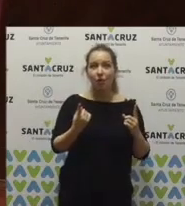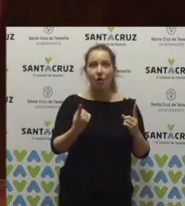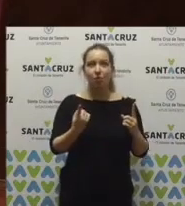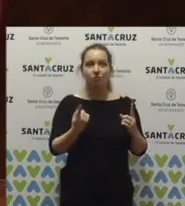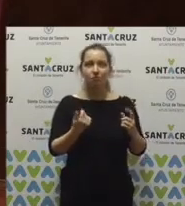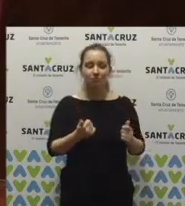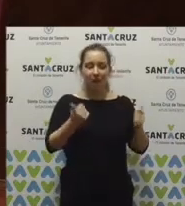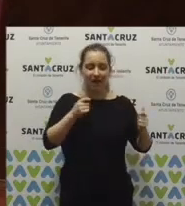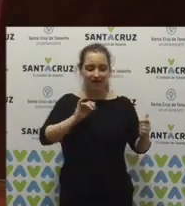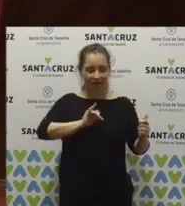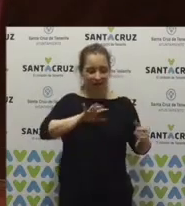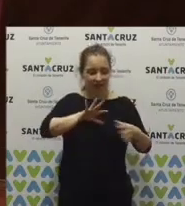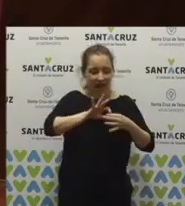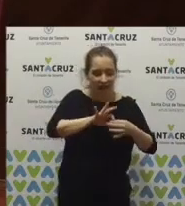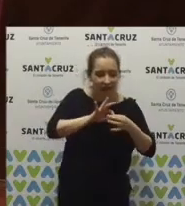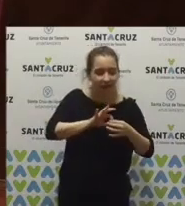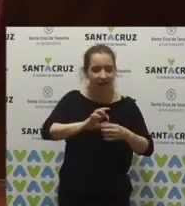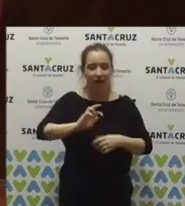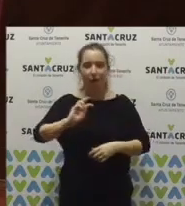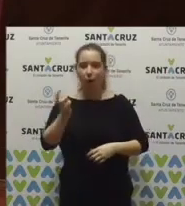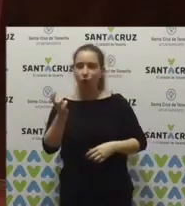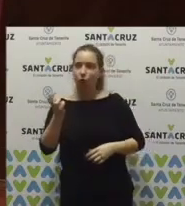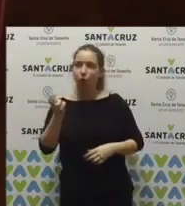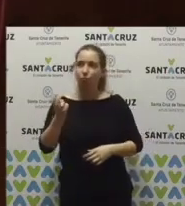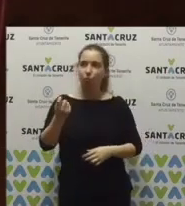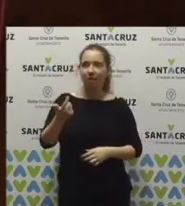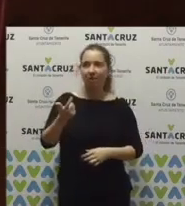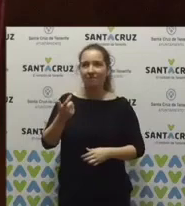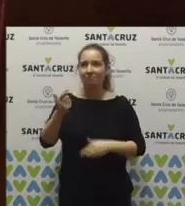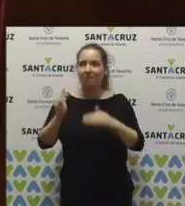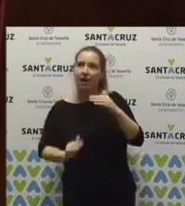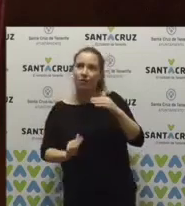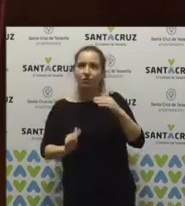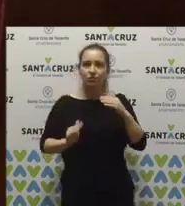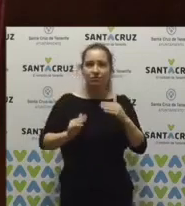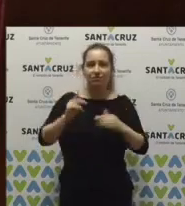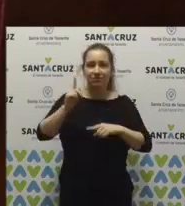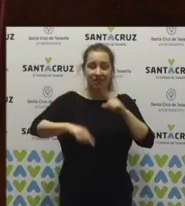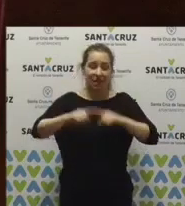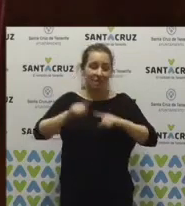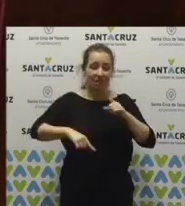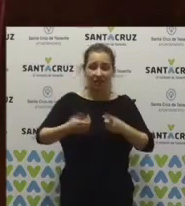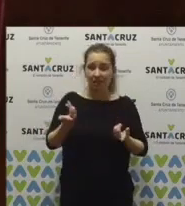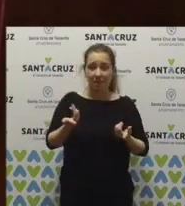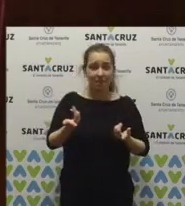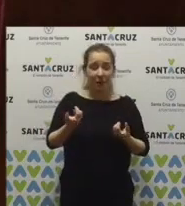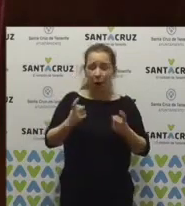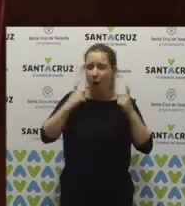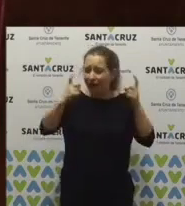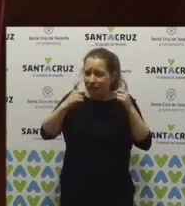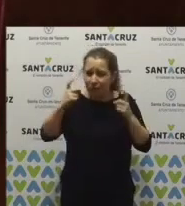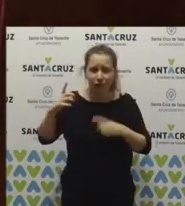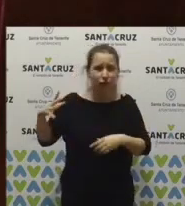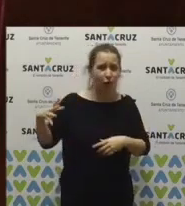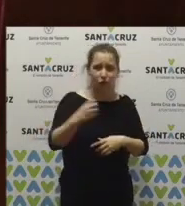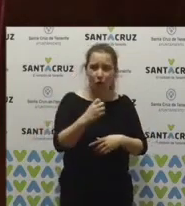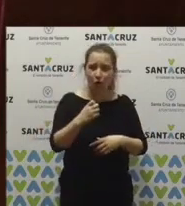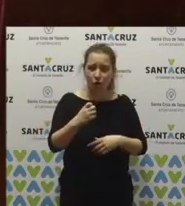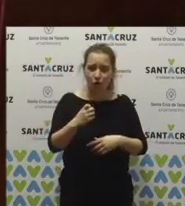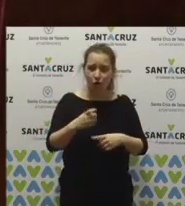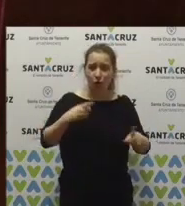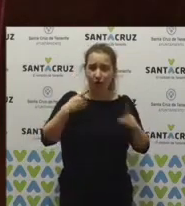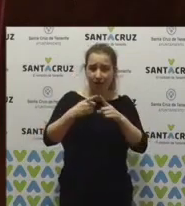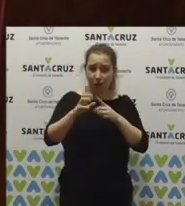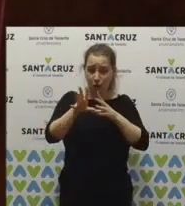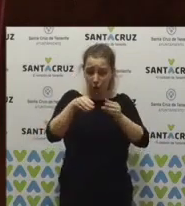descafeinadas o más cafeinadas pero desde luego el esfuerzo que se ha hecho por parte de todos en intentar sentirnos reflejado en